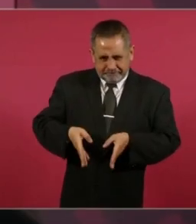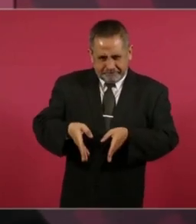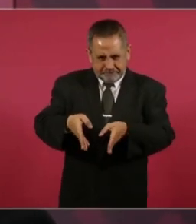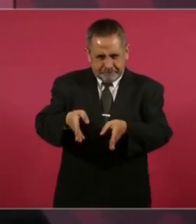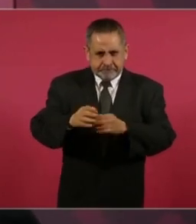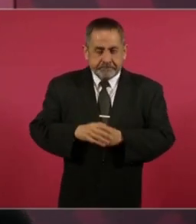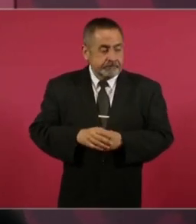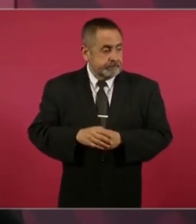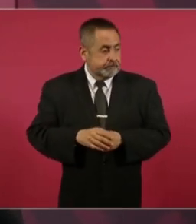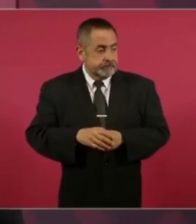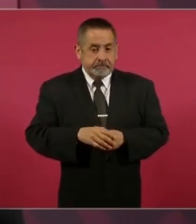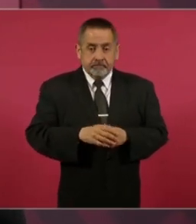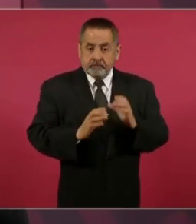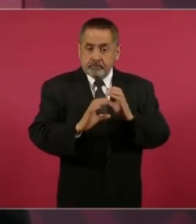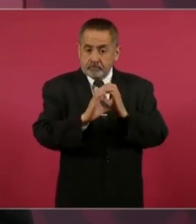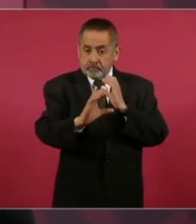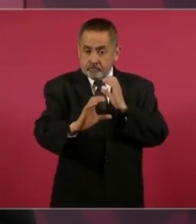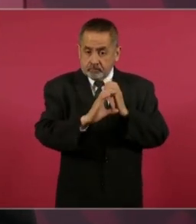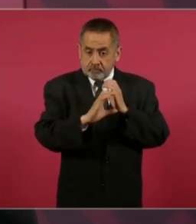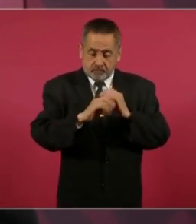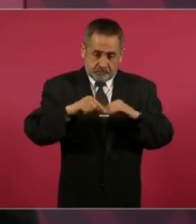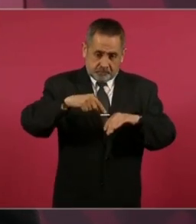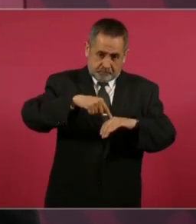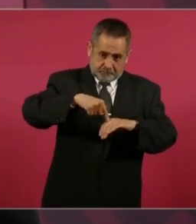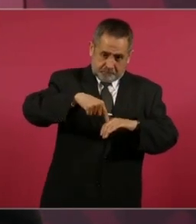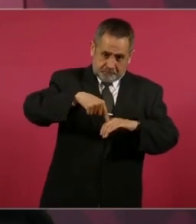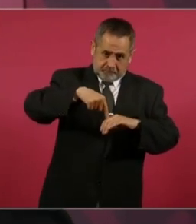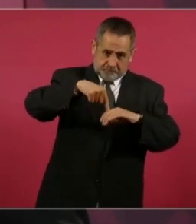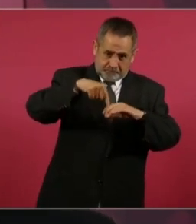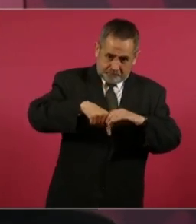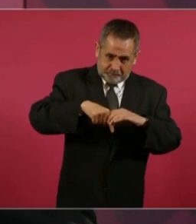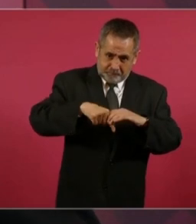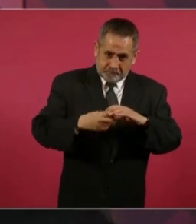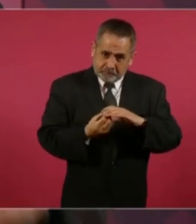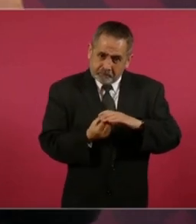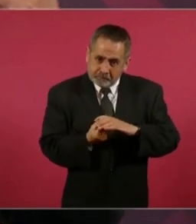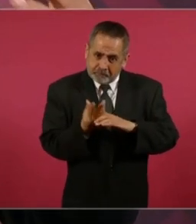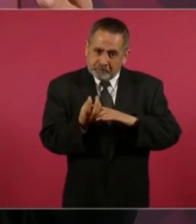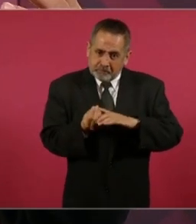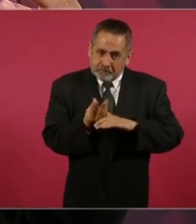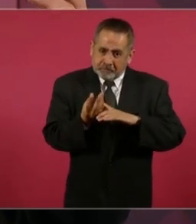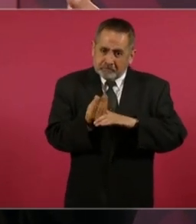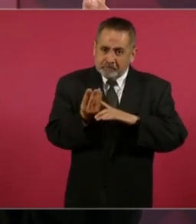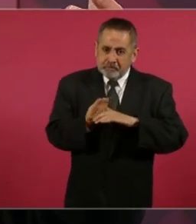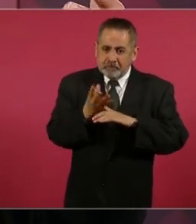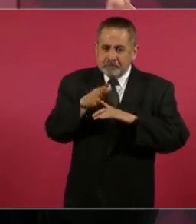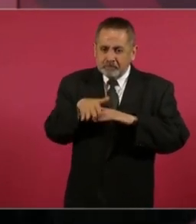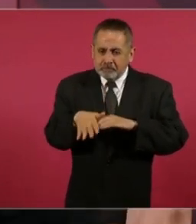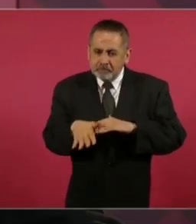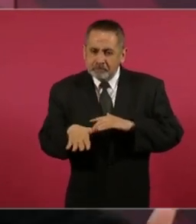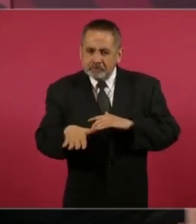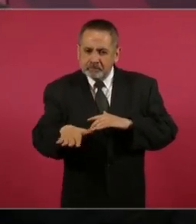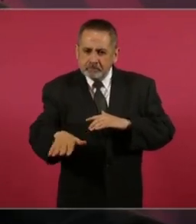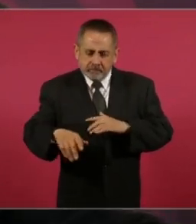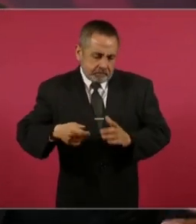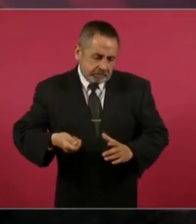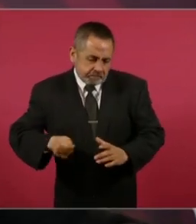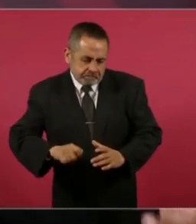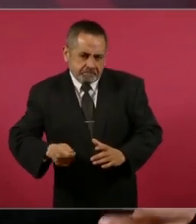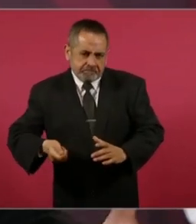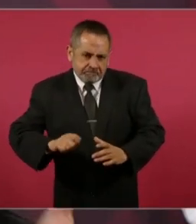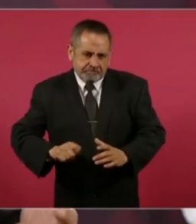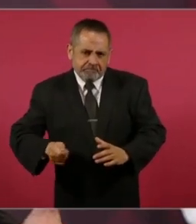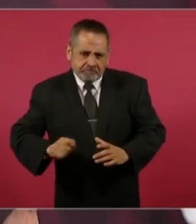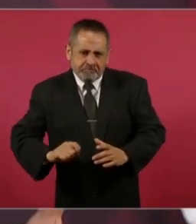perforaban el tubo y salía la gasolina y a recoger